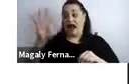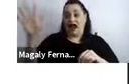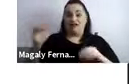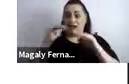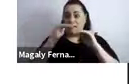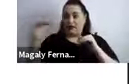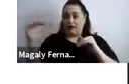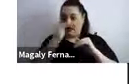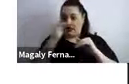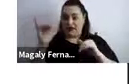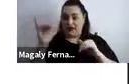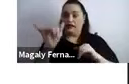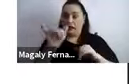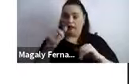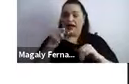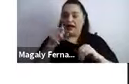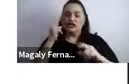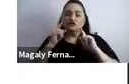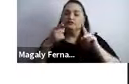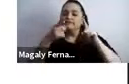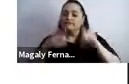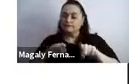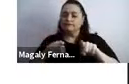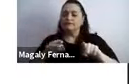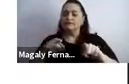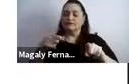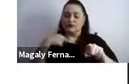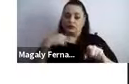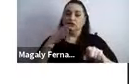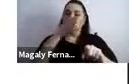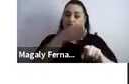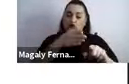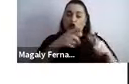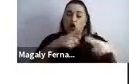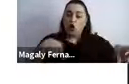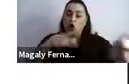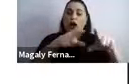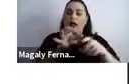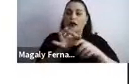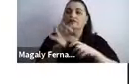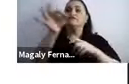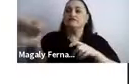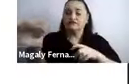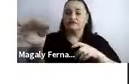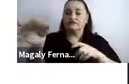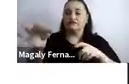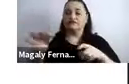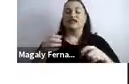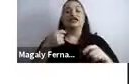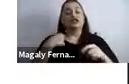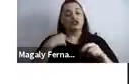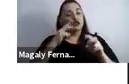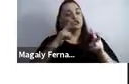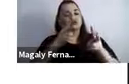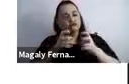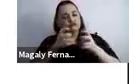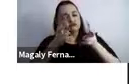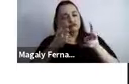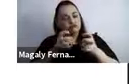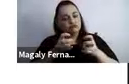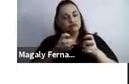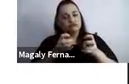llevó a intentar ir de lo local a lo global. Saqué por oposición mi puesto de